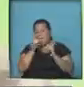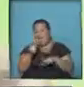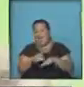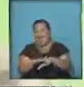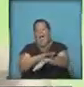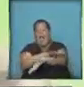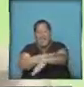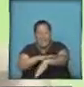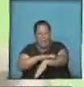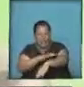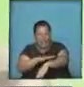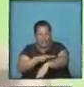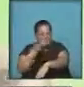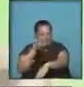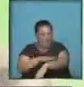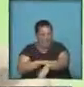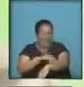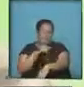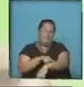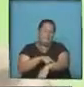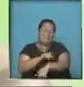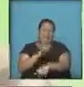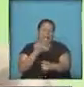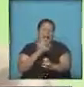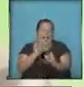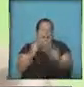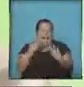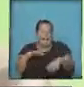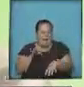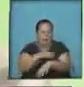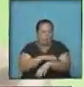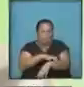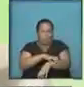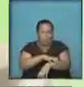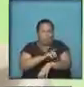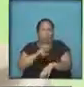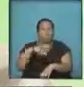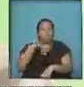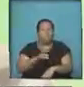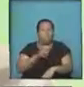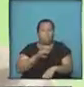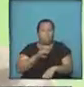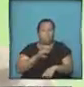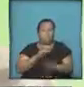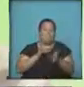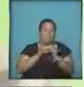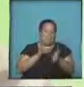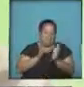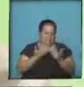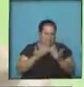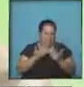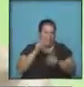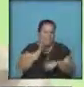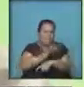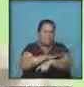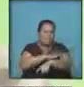definición, más superficiales de la piel. Eso va a producir un ardor, una ampolla, y en general son de tratamiento